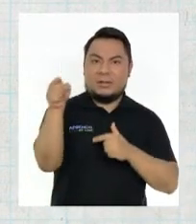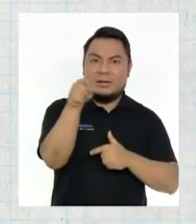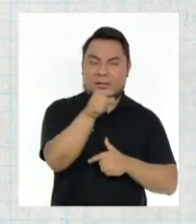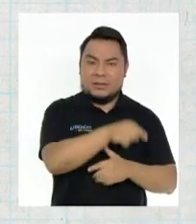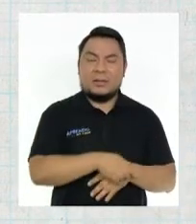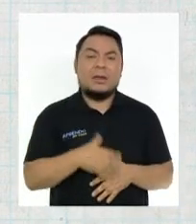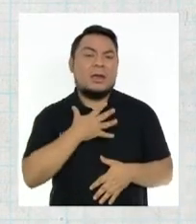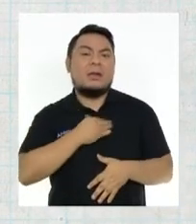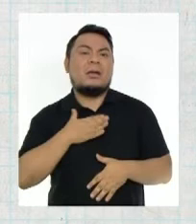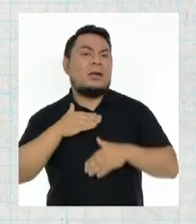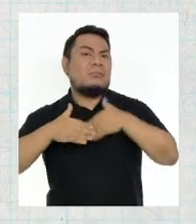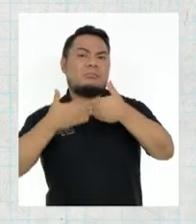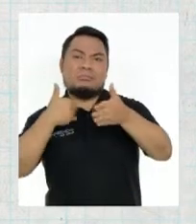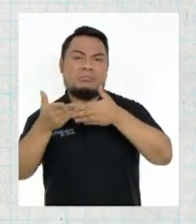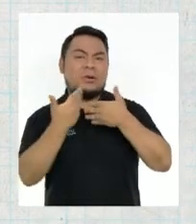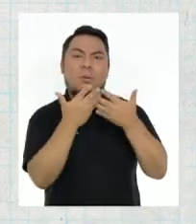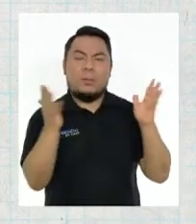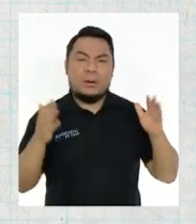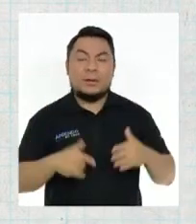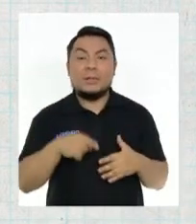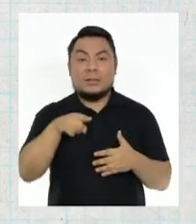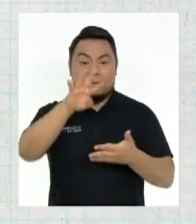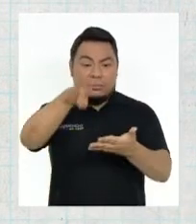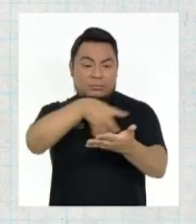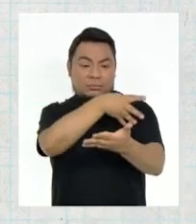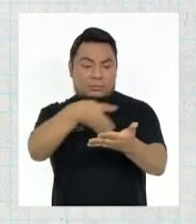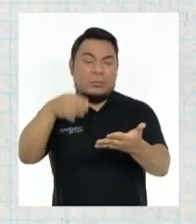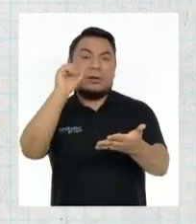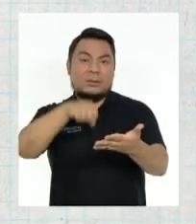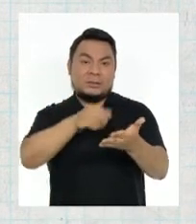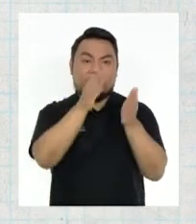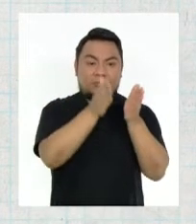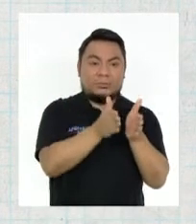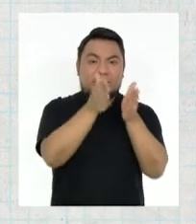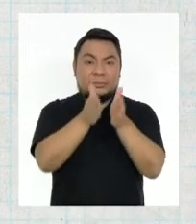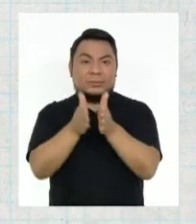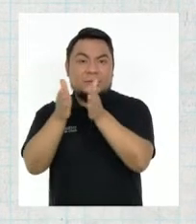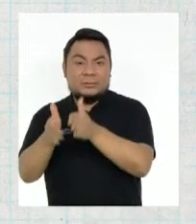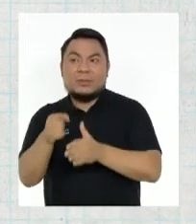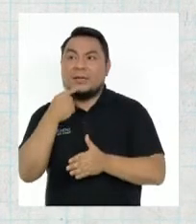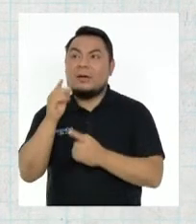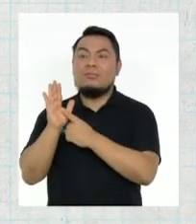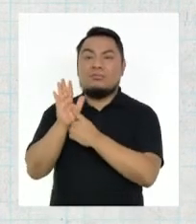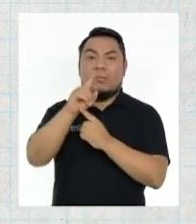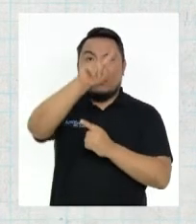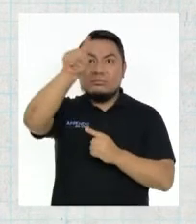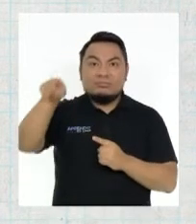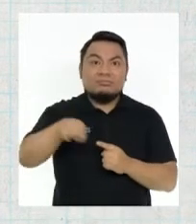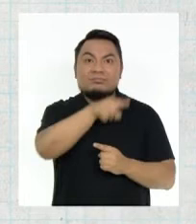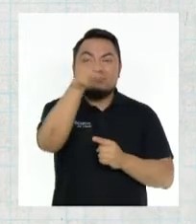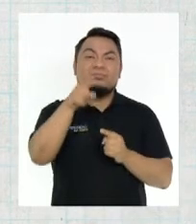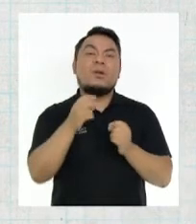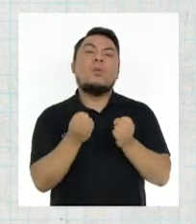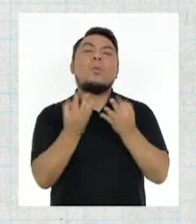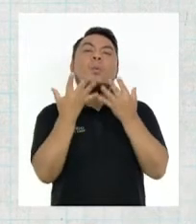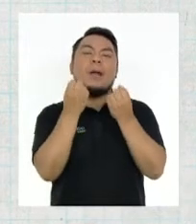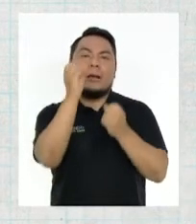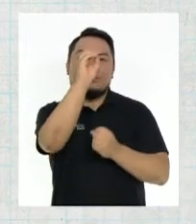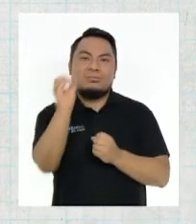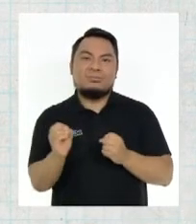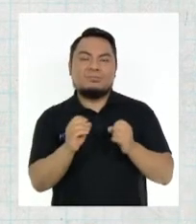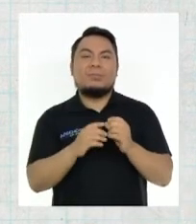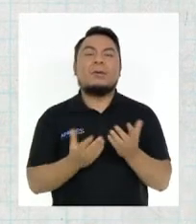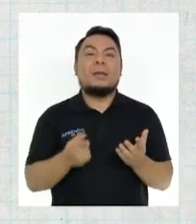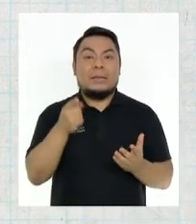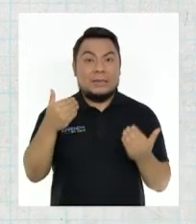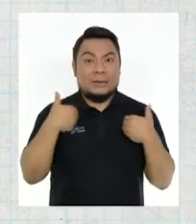de edad. Se ha hecho uso de un gráfico de sectores circulares, tal como se muestra. Según la intención que se